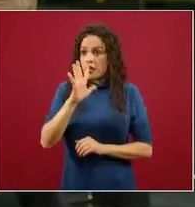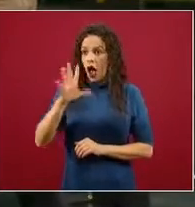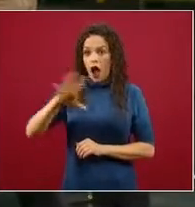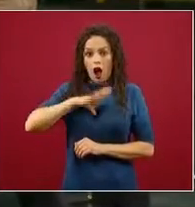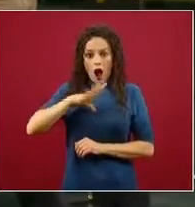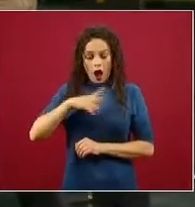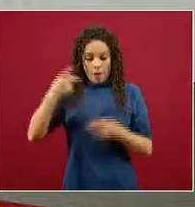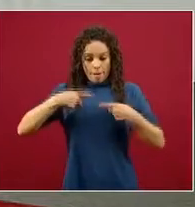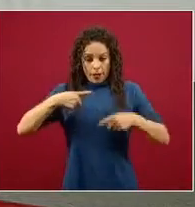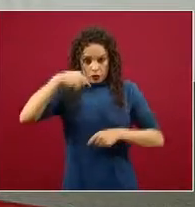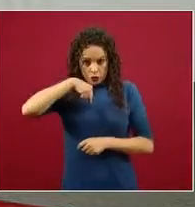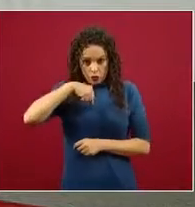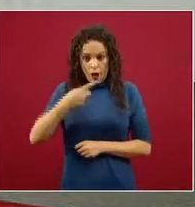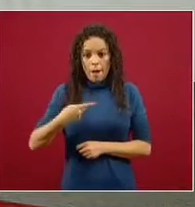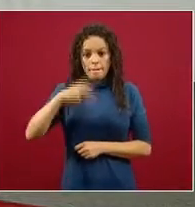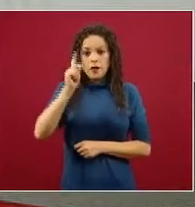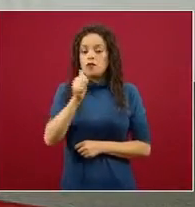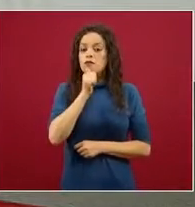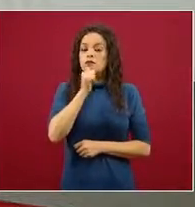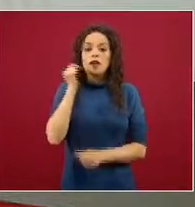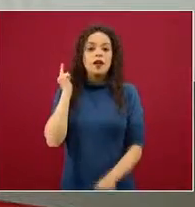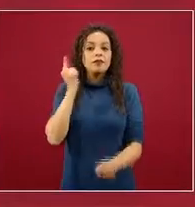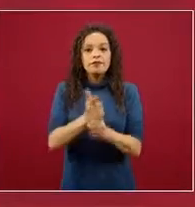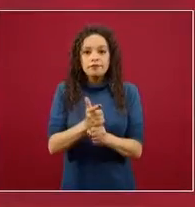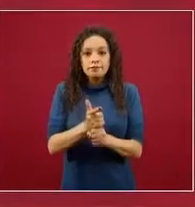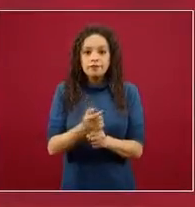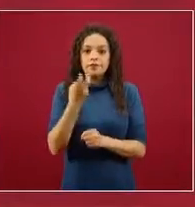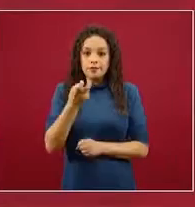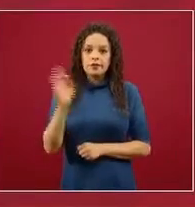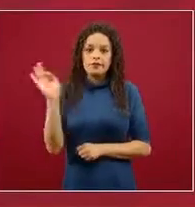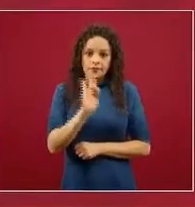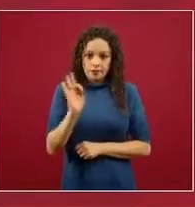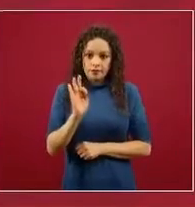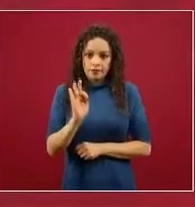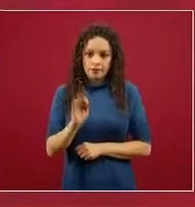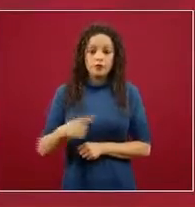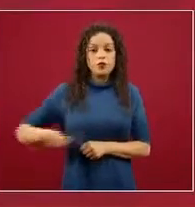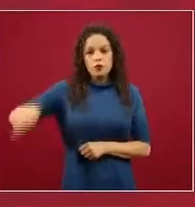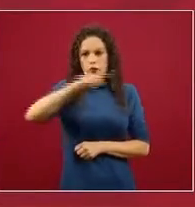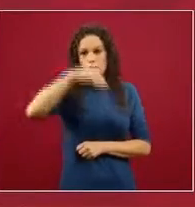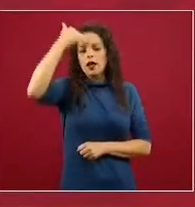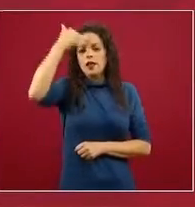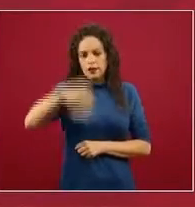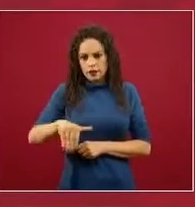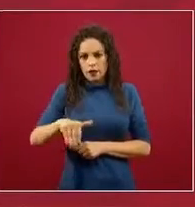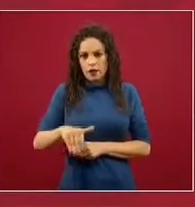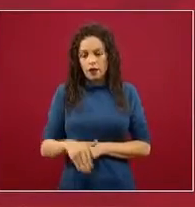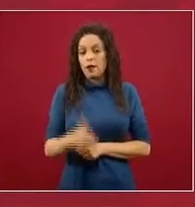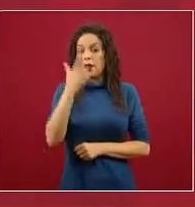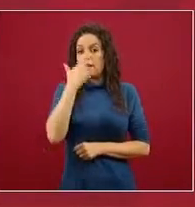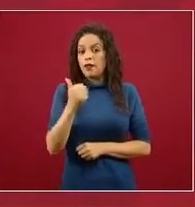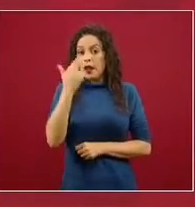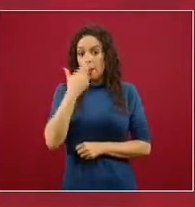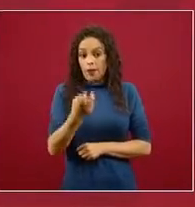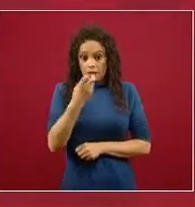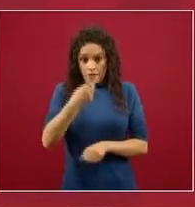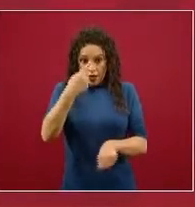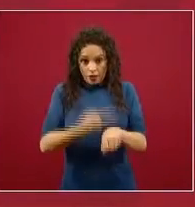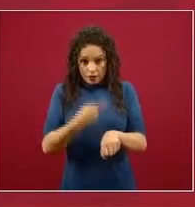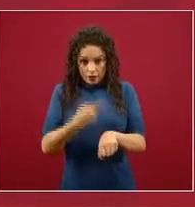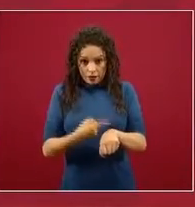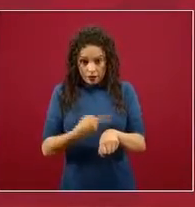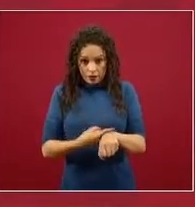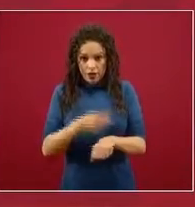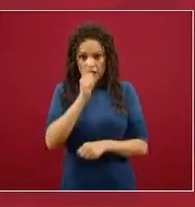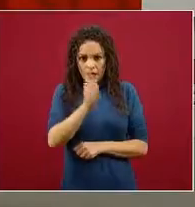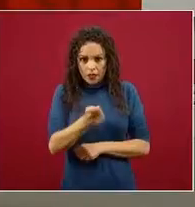presente, pero no había sido descubierta. La diabetes es una enfermedad, como usted lo sabe muy bien, pero lo comento para todas y todos,